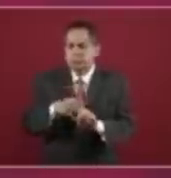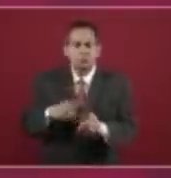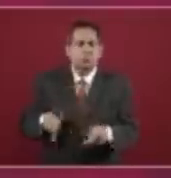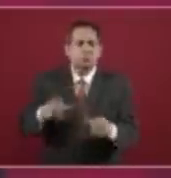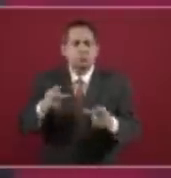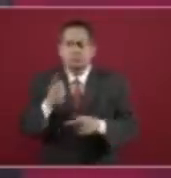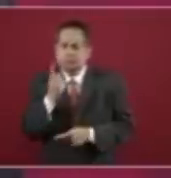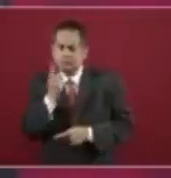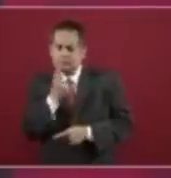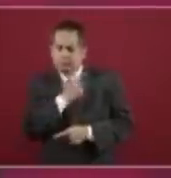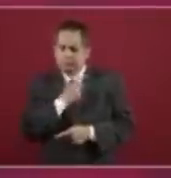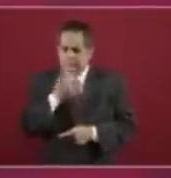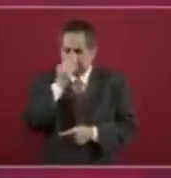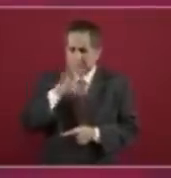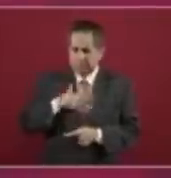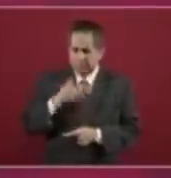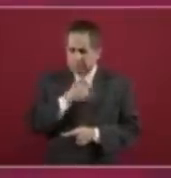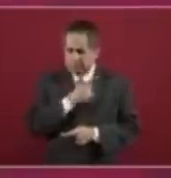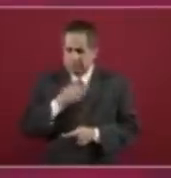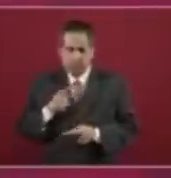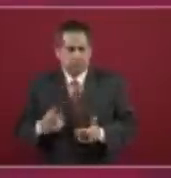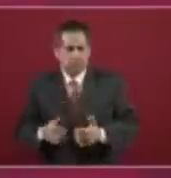perfumes.